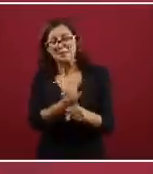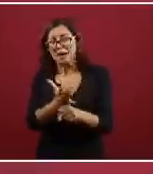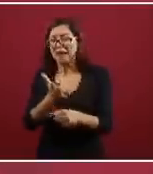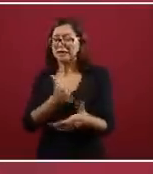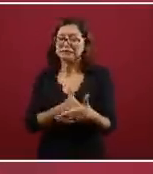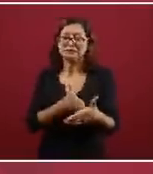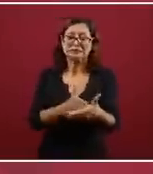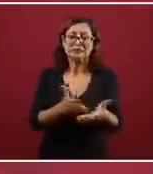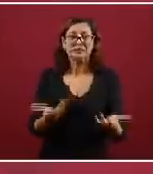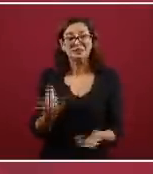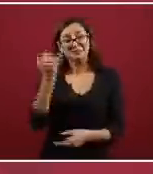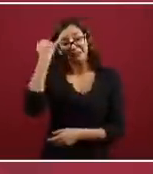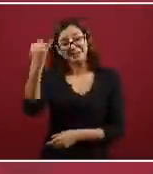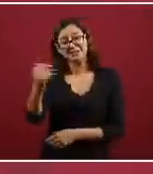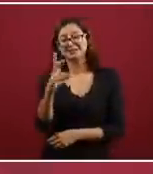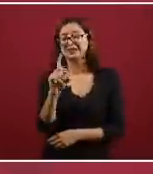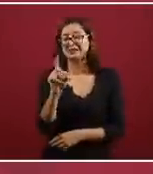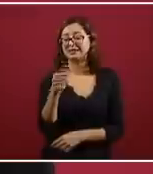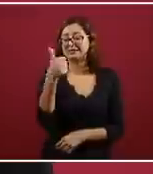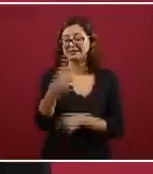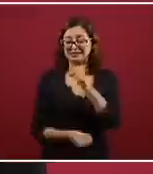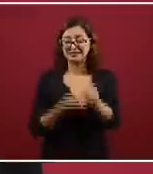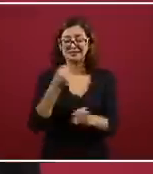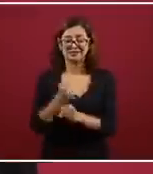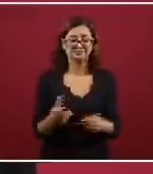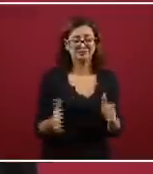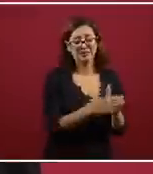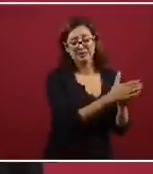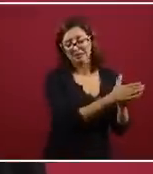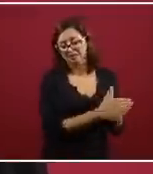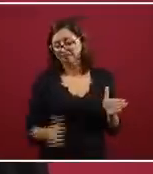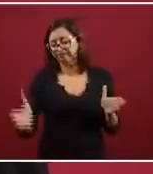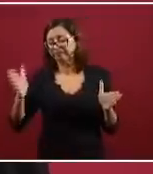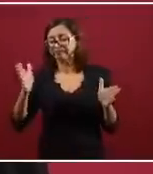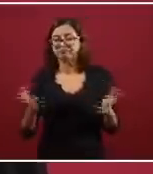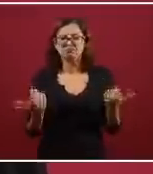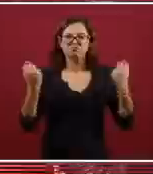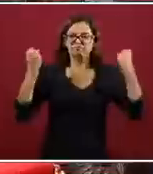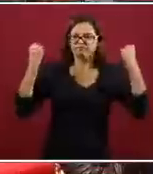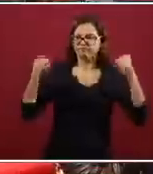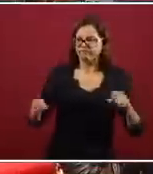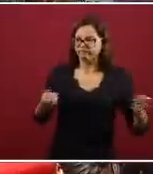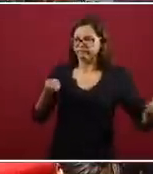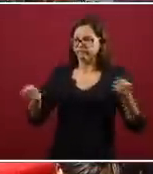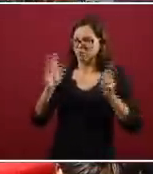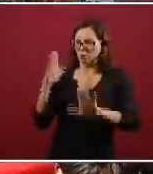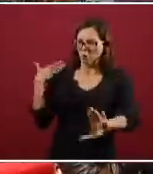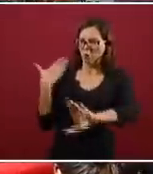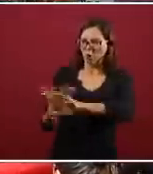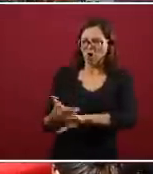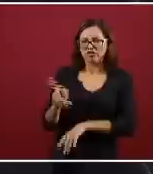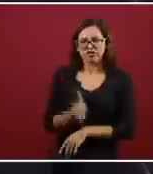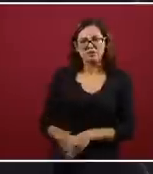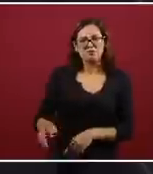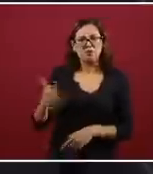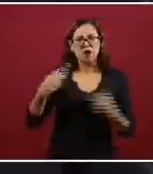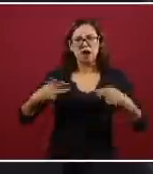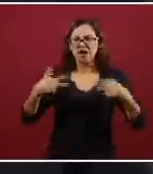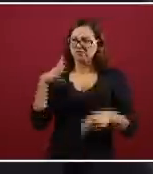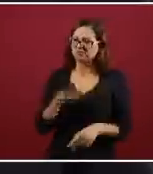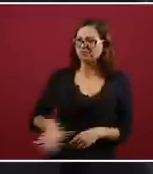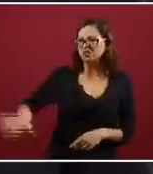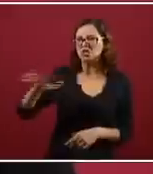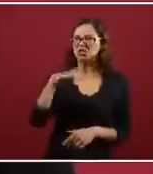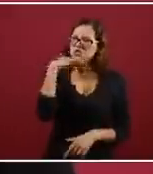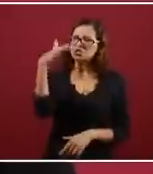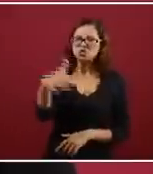Imagínense 36 años con un régimen autoritario, antidemocrático, corrupto,